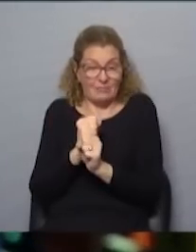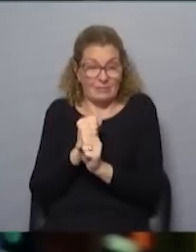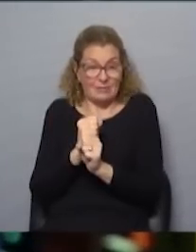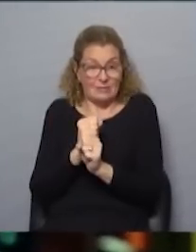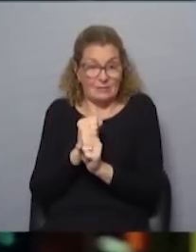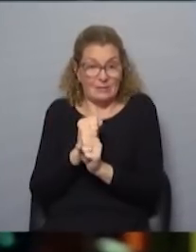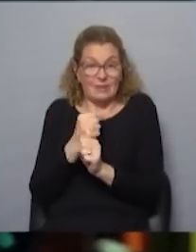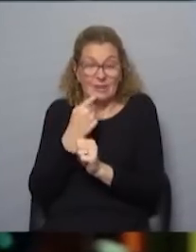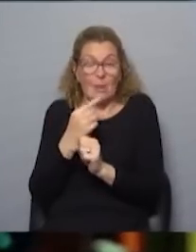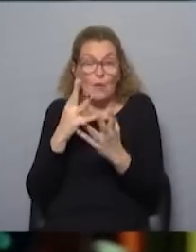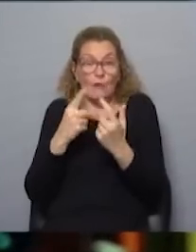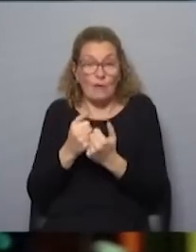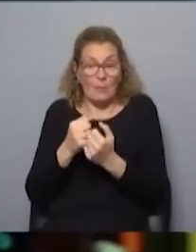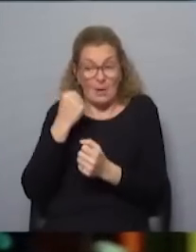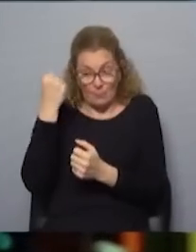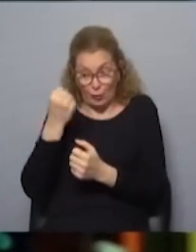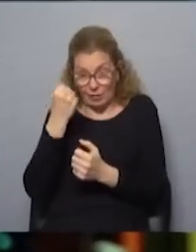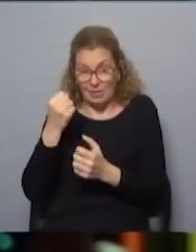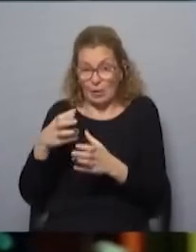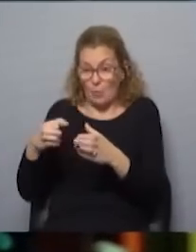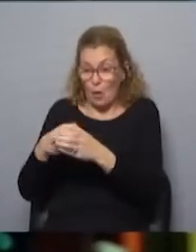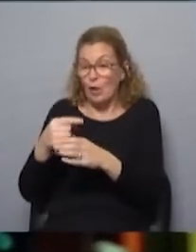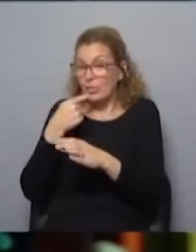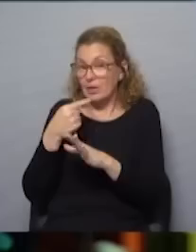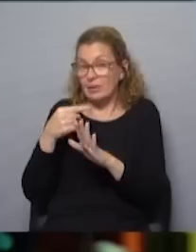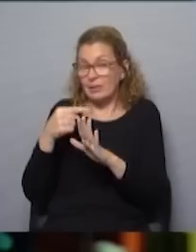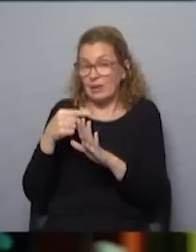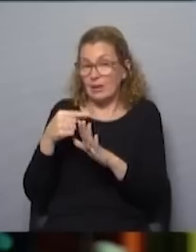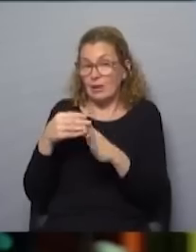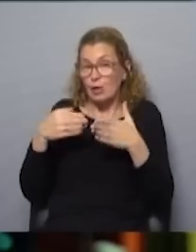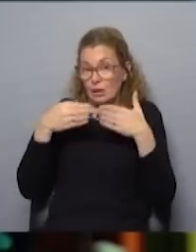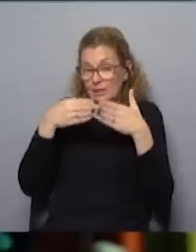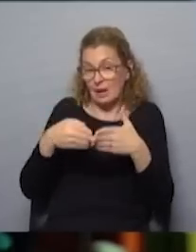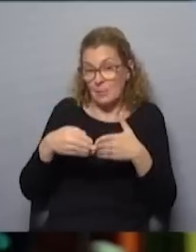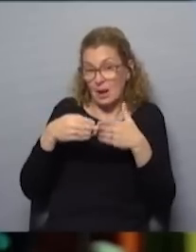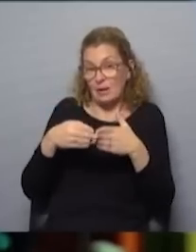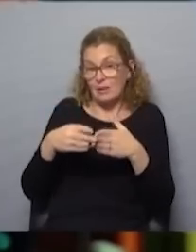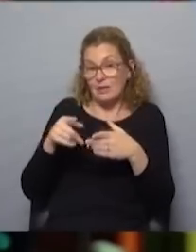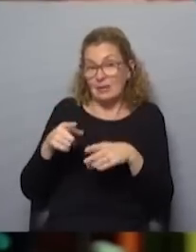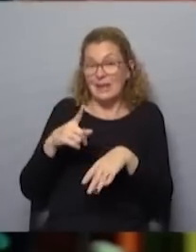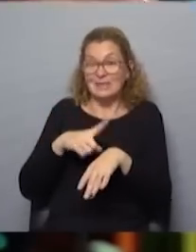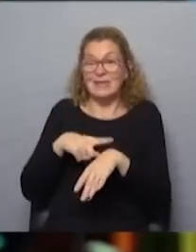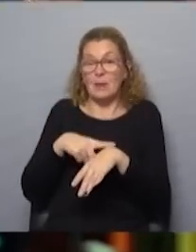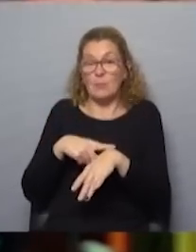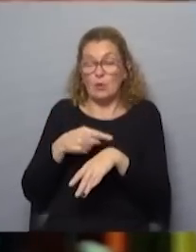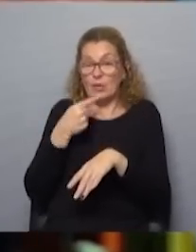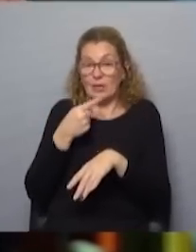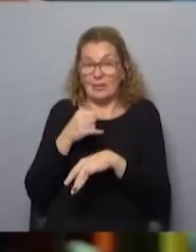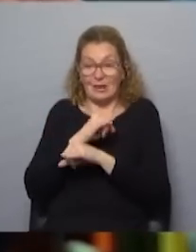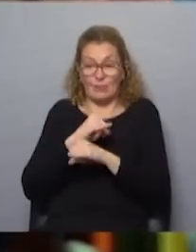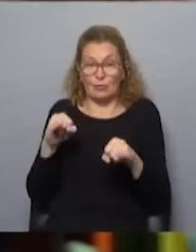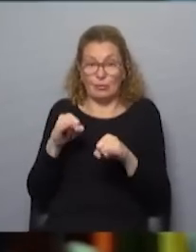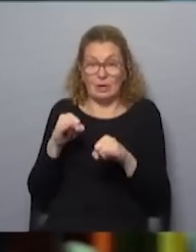digamos en forma preferencial y en la forma establecida la terminal con tenedores de reemplazo no creo que estaba dado por la terminación de